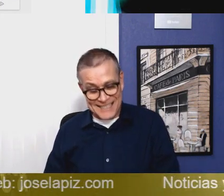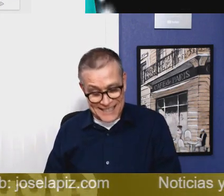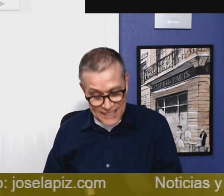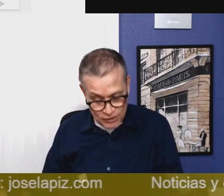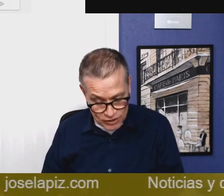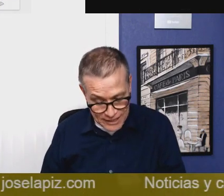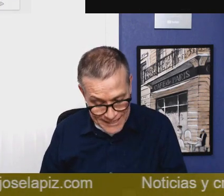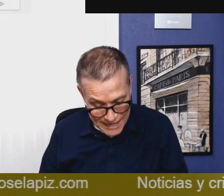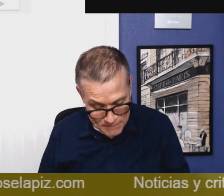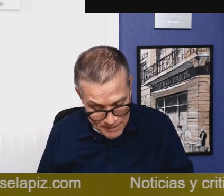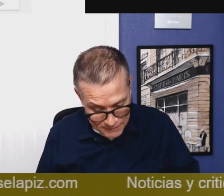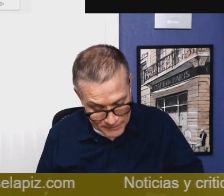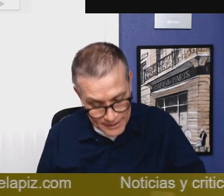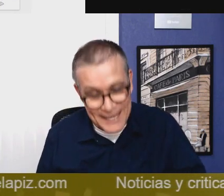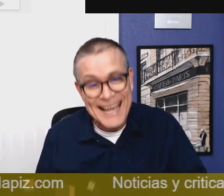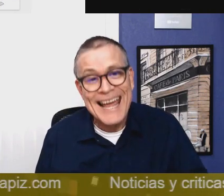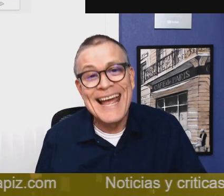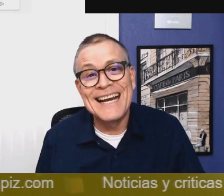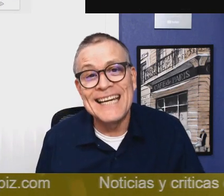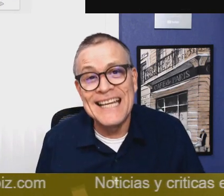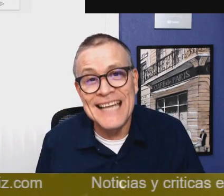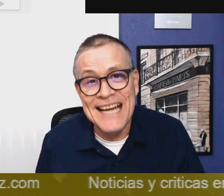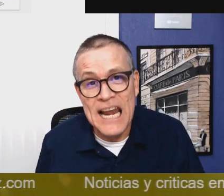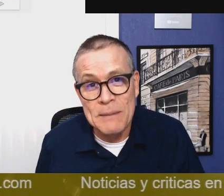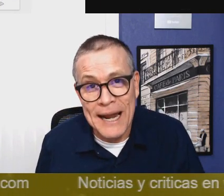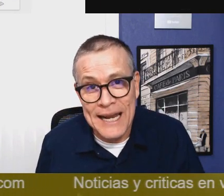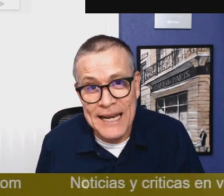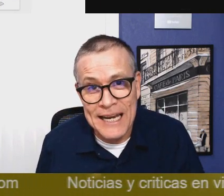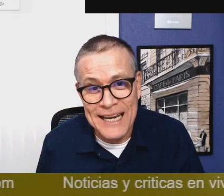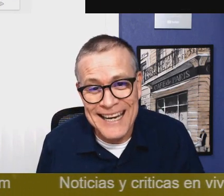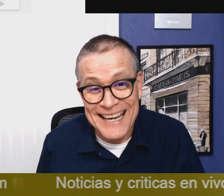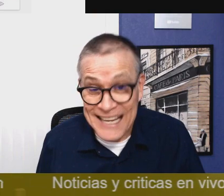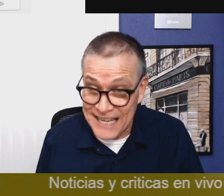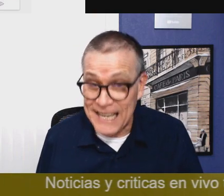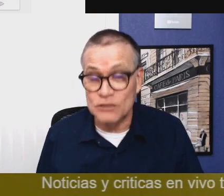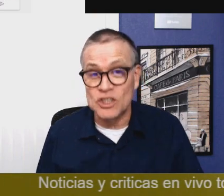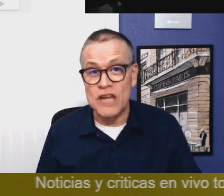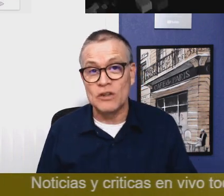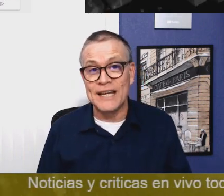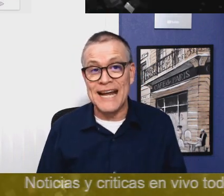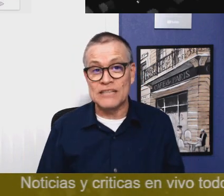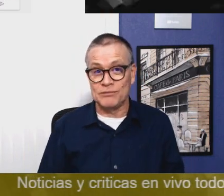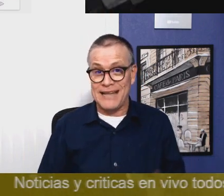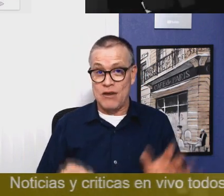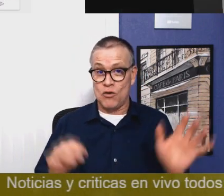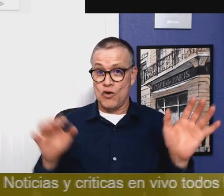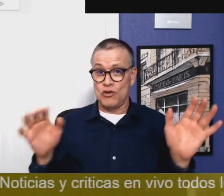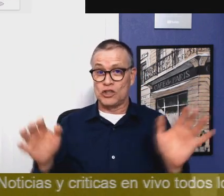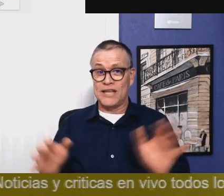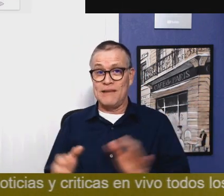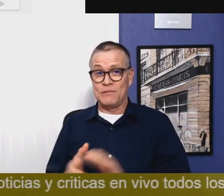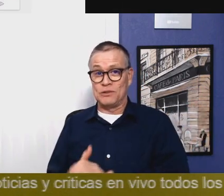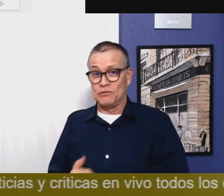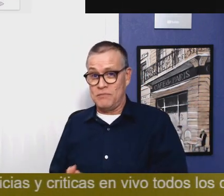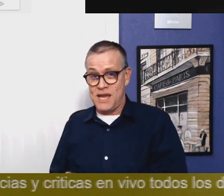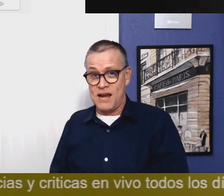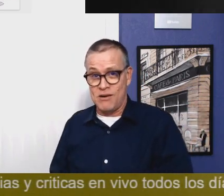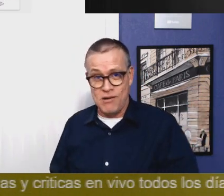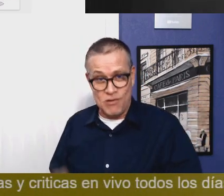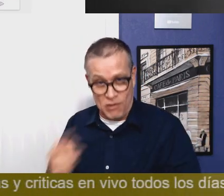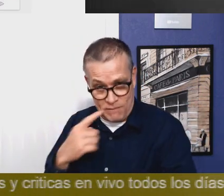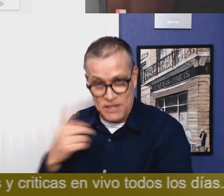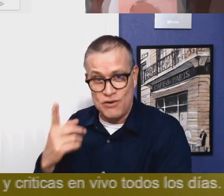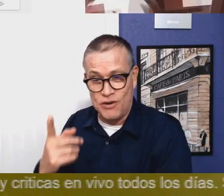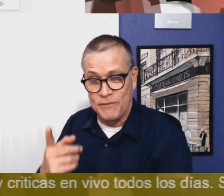Ese señor se llama Enrique Galván. Y es un chayoterazo, ya lo conocemos, un